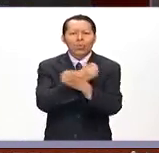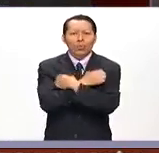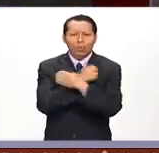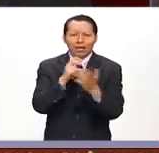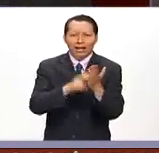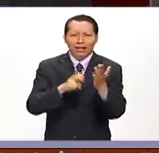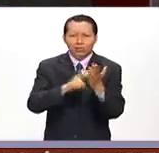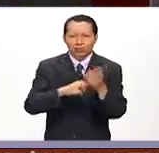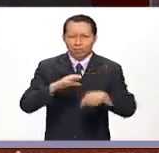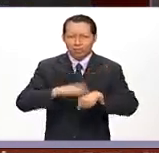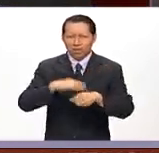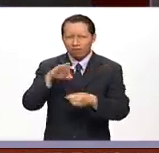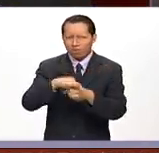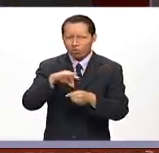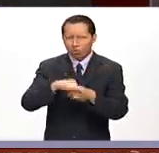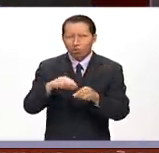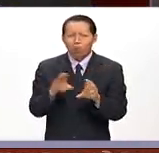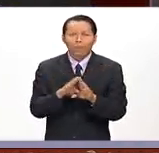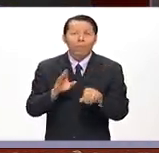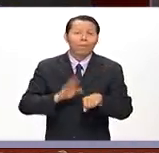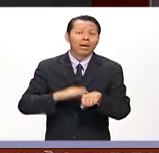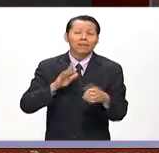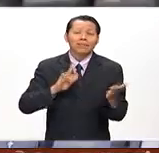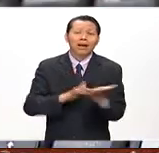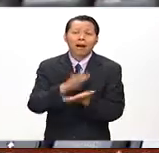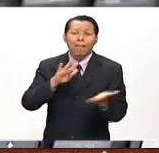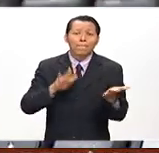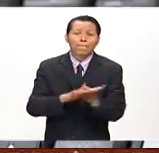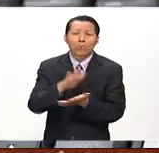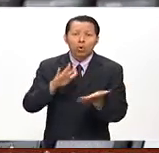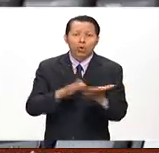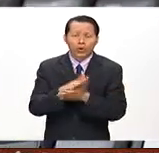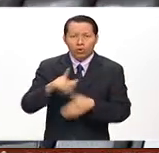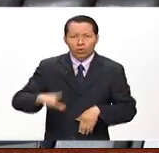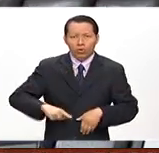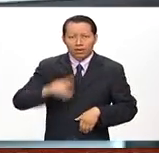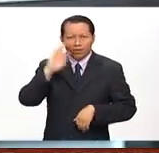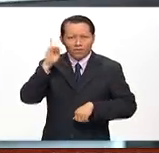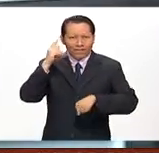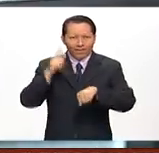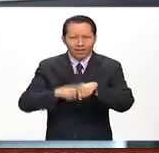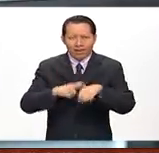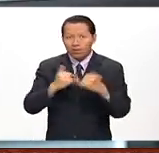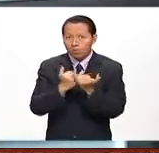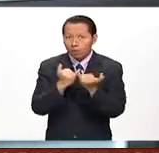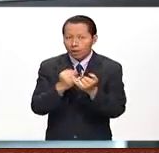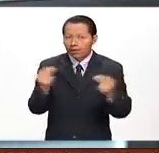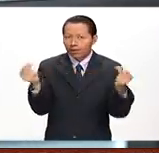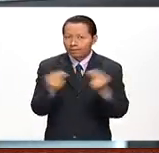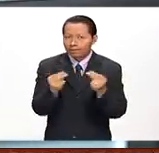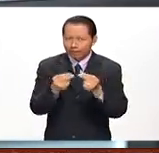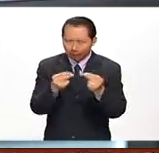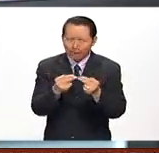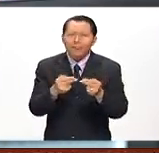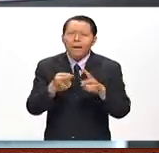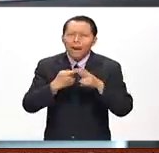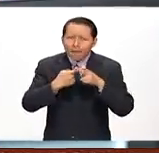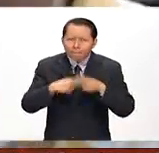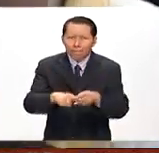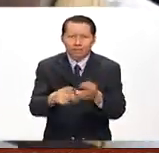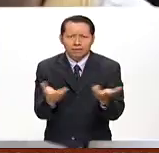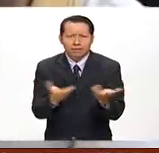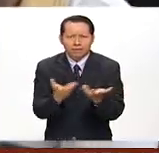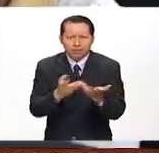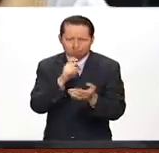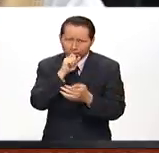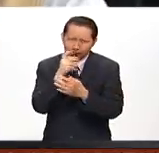mayor consenso y de más amplio apoyo, y al gobierno federal le corresponde ponerla en marcha. Esto aseguró el presidente